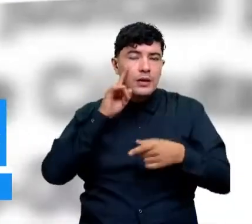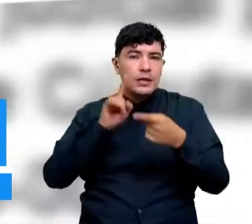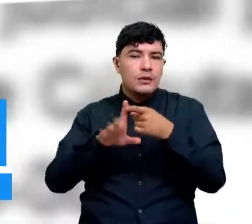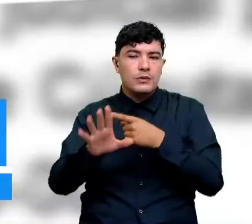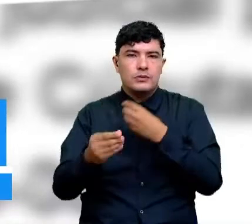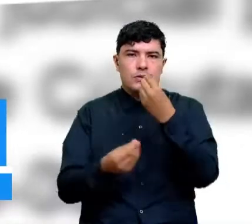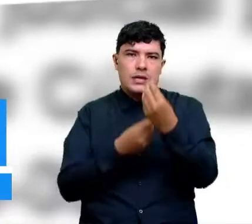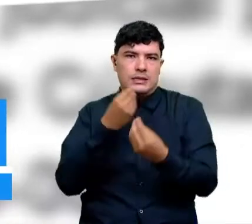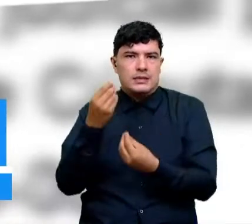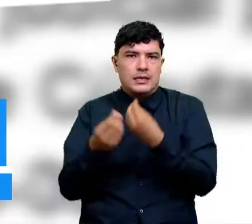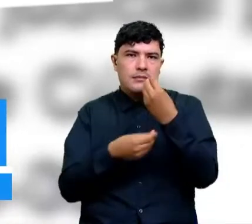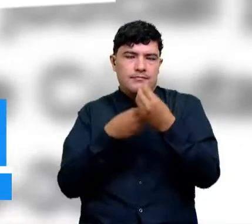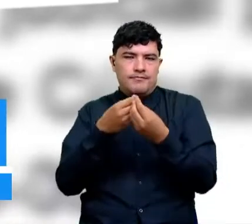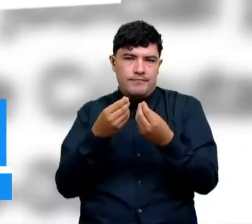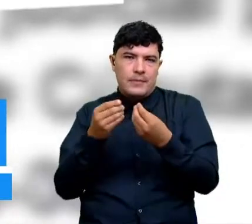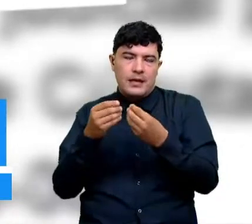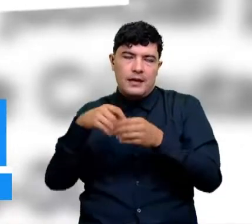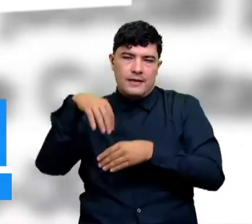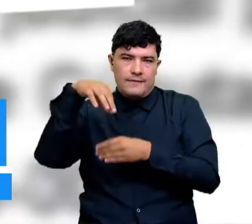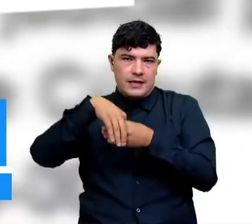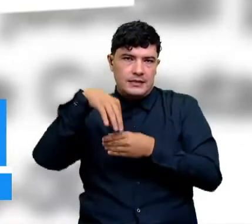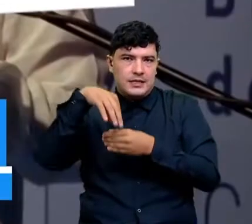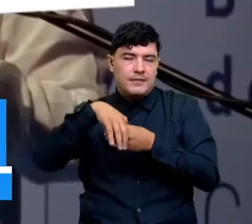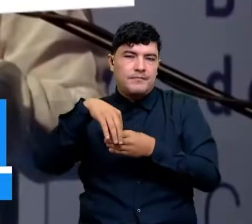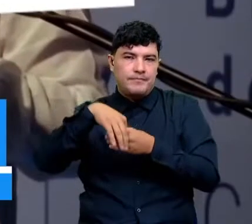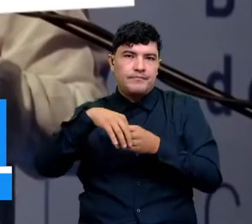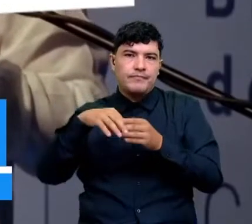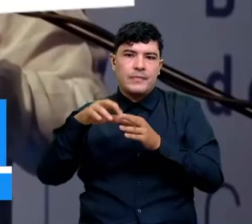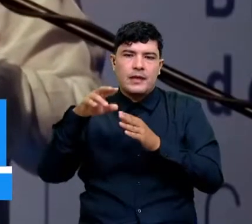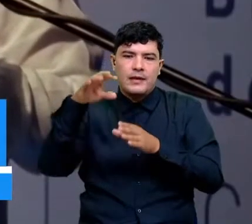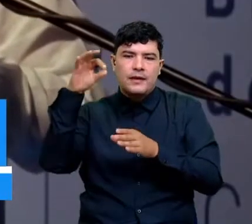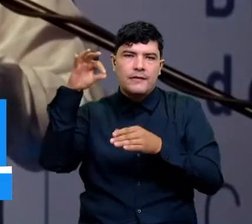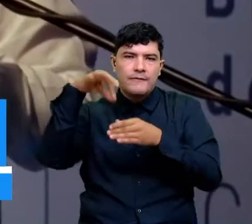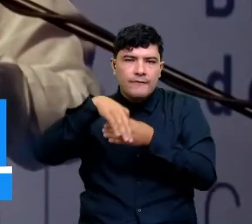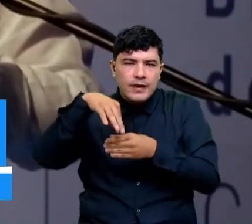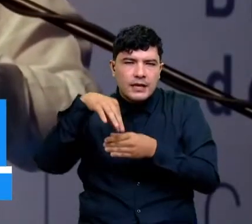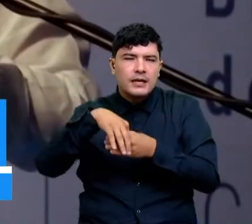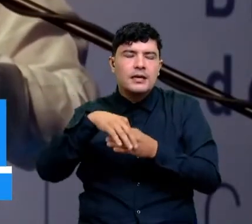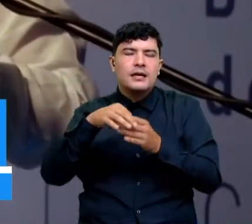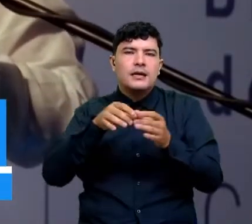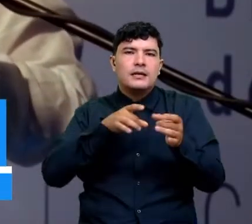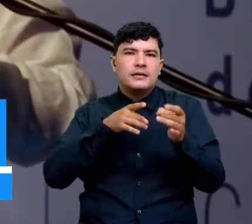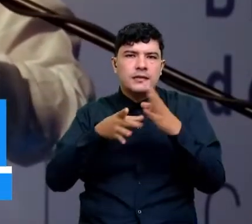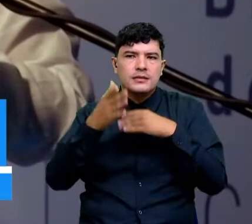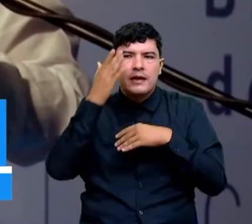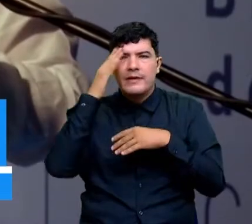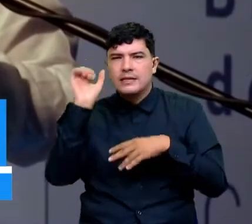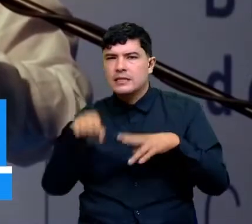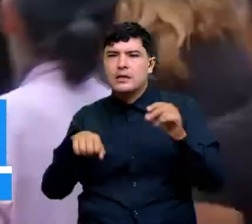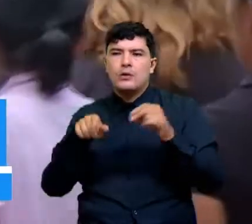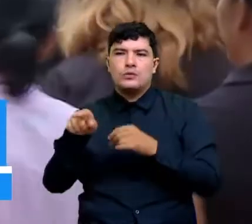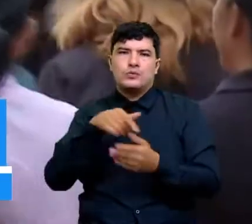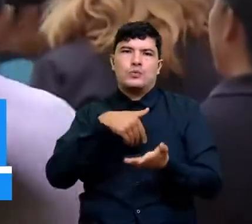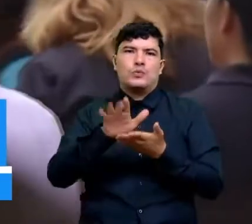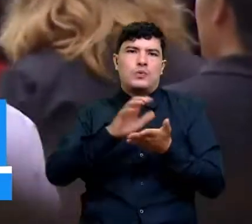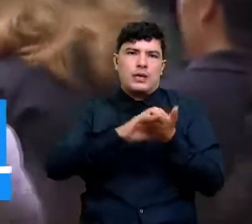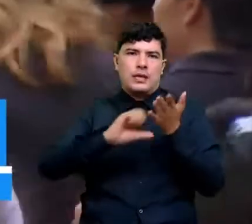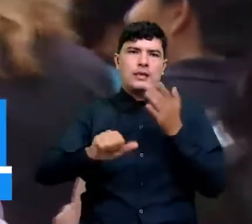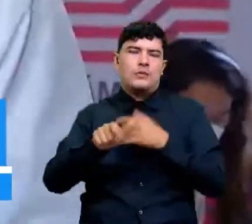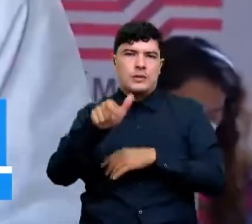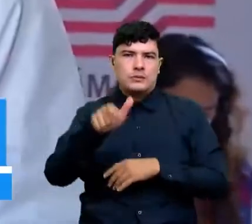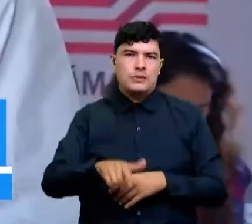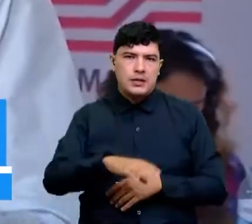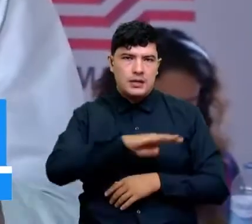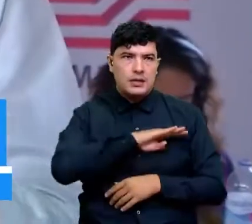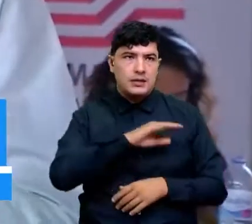la revocatoria. Recordemos que el día de ayer, en un fallo de un juzgado de la capital del norte de Santander, se